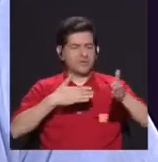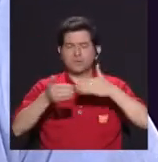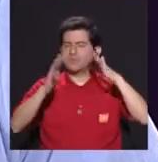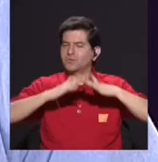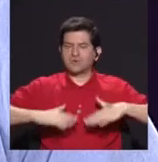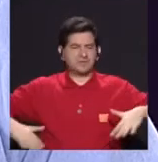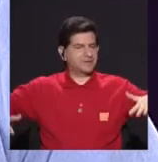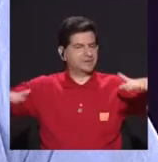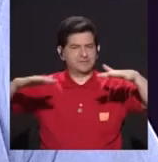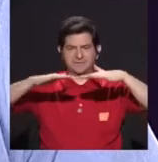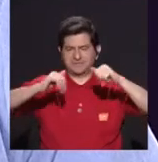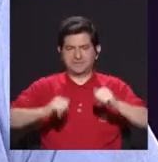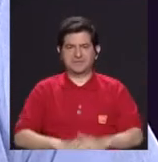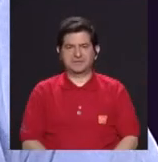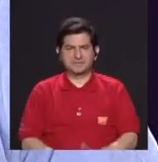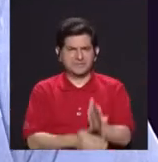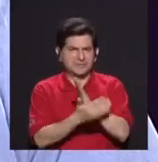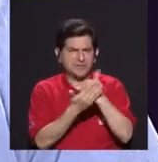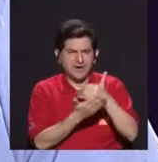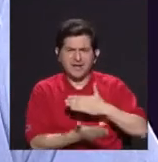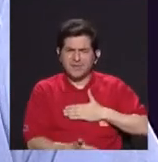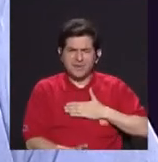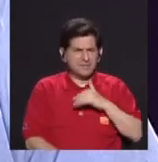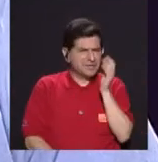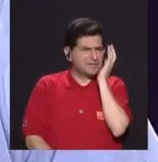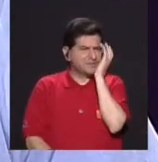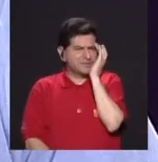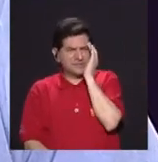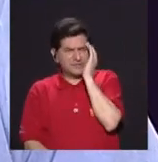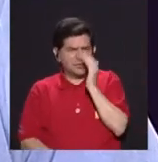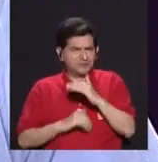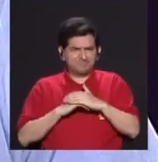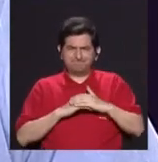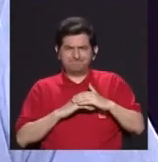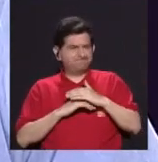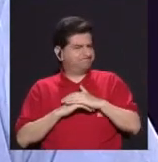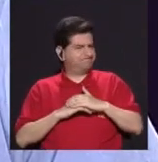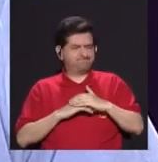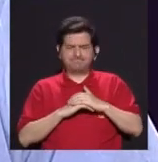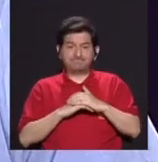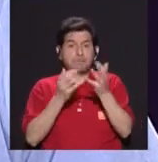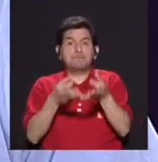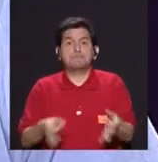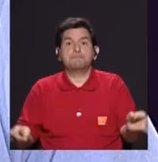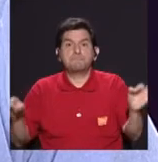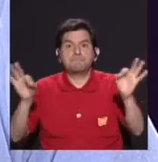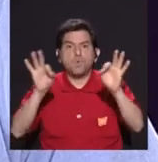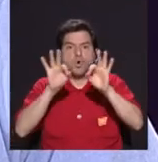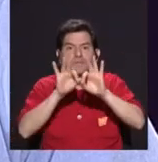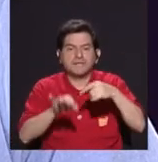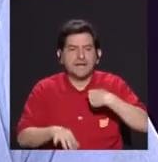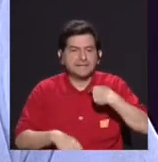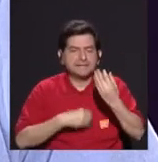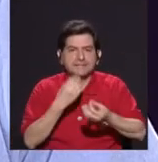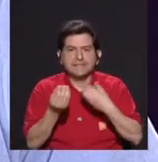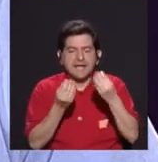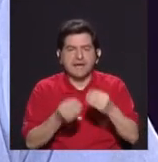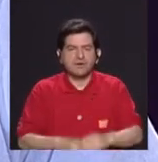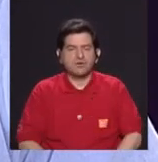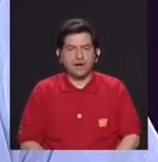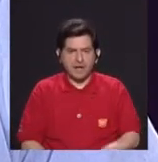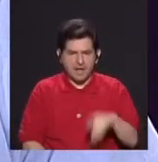cuando algo me inquiete o cuando algo me incomoda lo más importante que debe hacer es